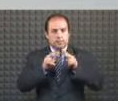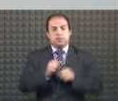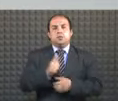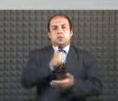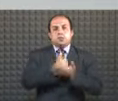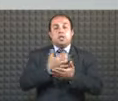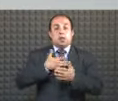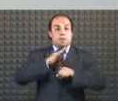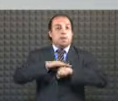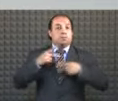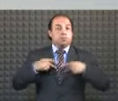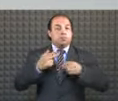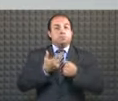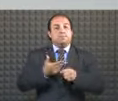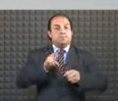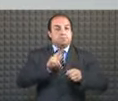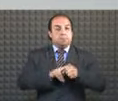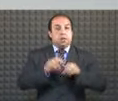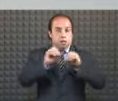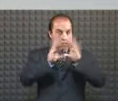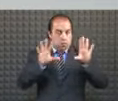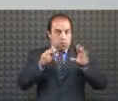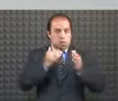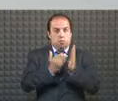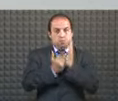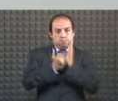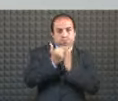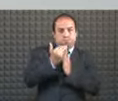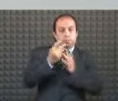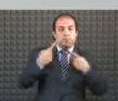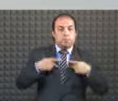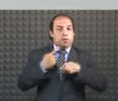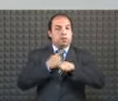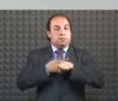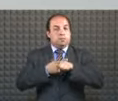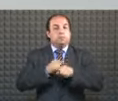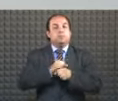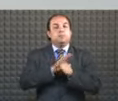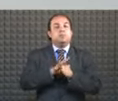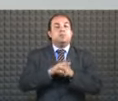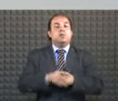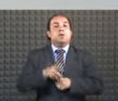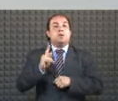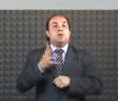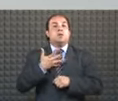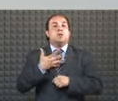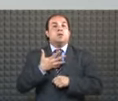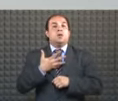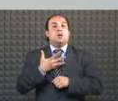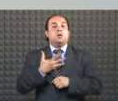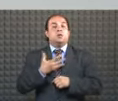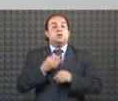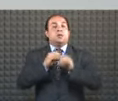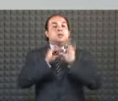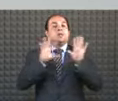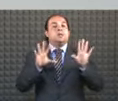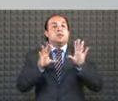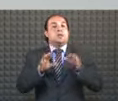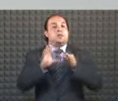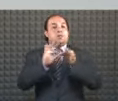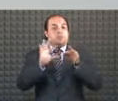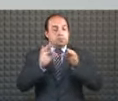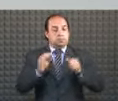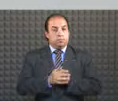más hospitalizados, es claro que ha subido los casos. También queremos ser objetivos con lo que vemos, no solo porque mucha